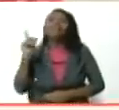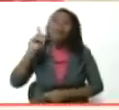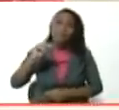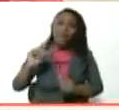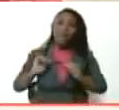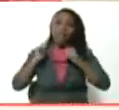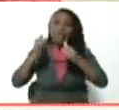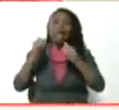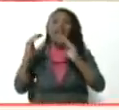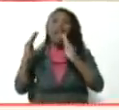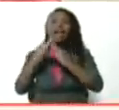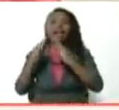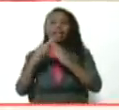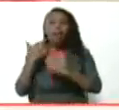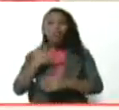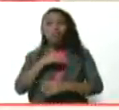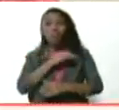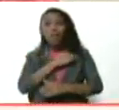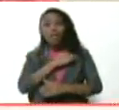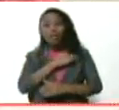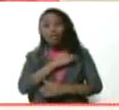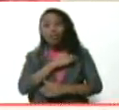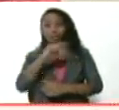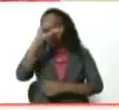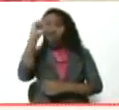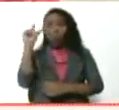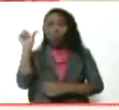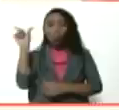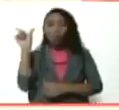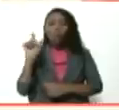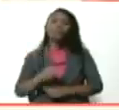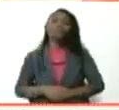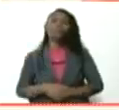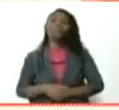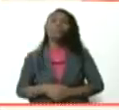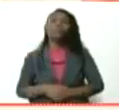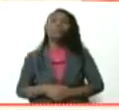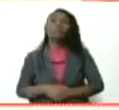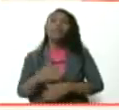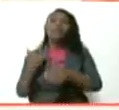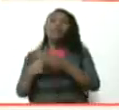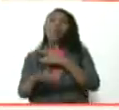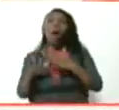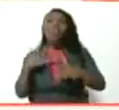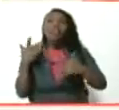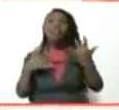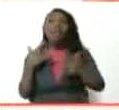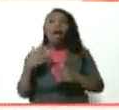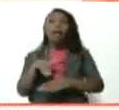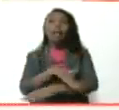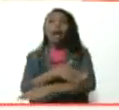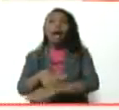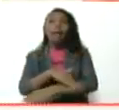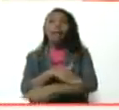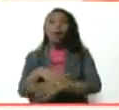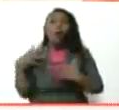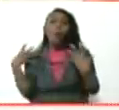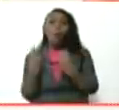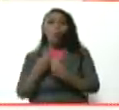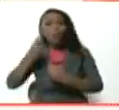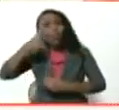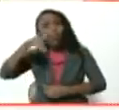la casa de nuestro partido, el Partido Socialista Unido de Venezuela, y vamos a una actividad de calle junto al